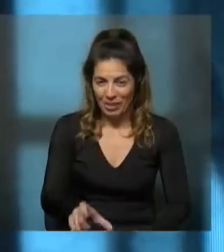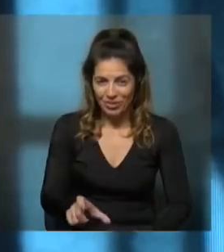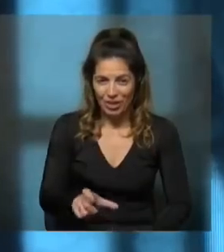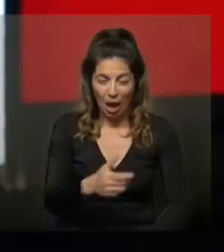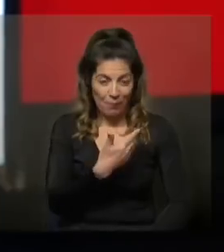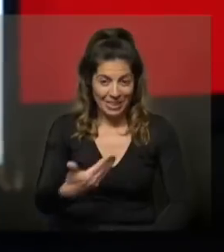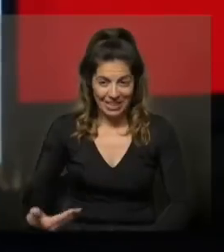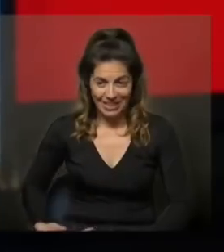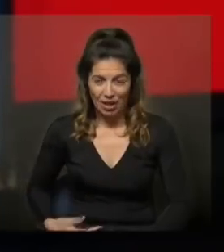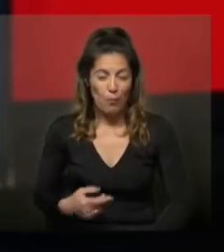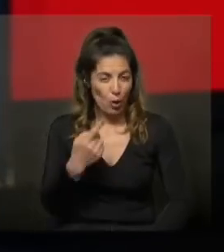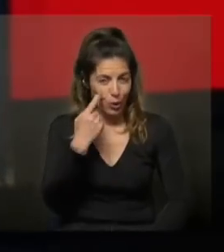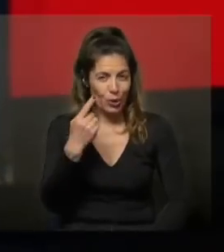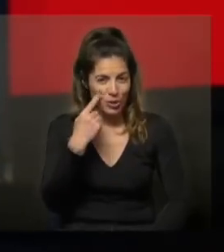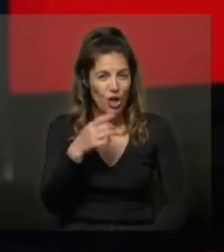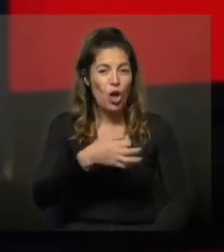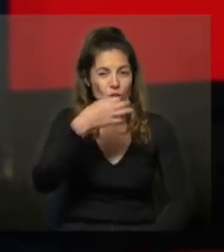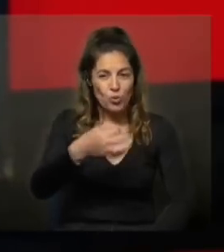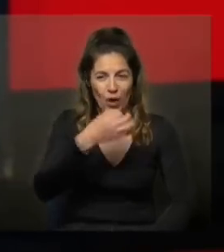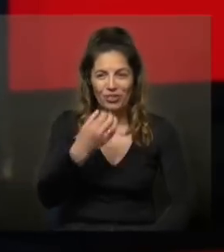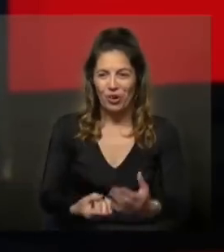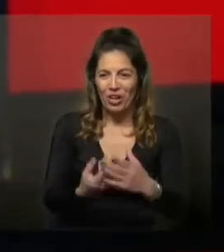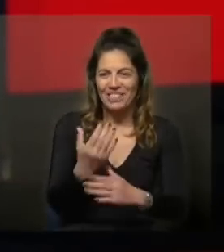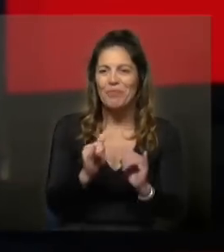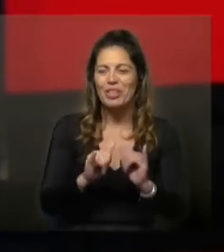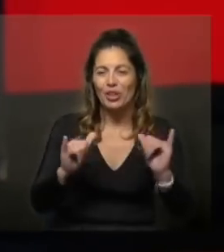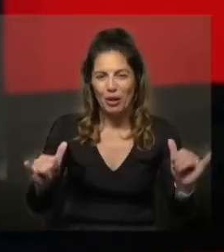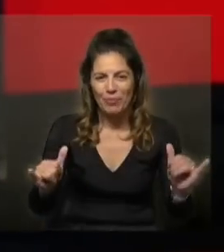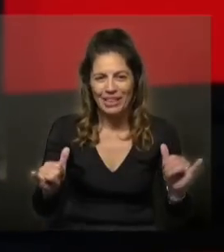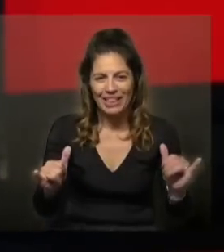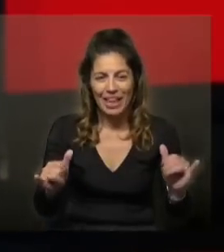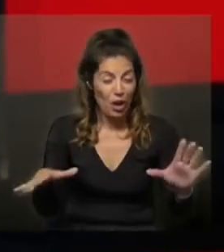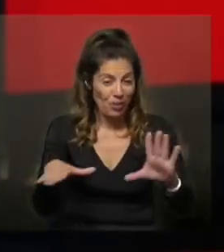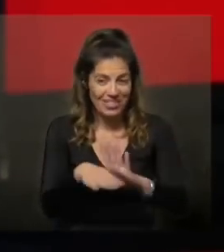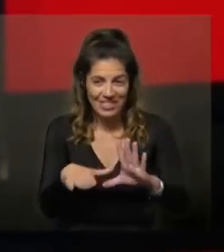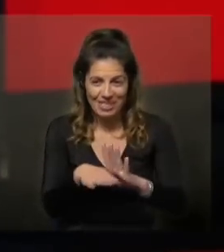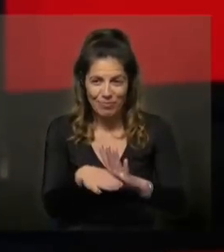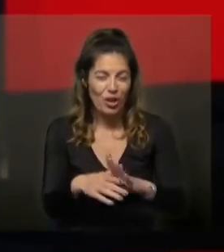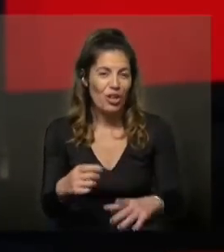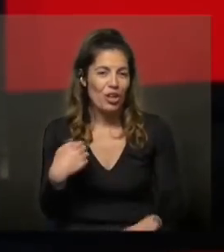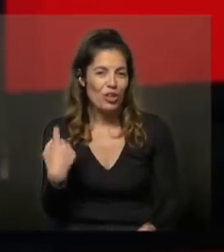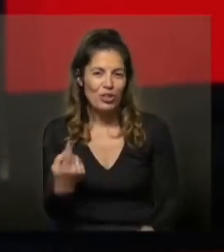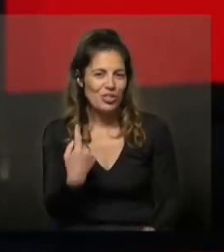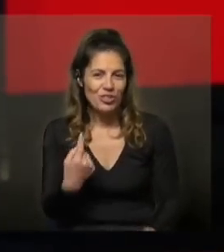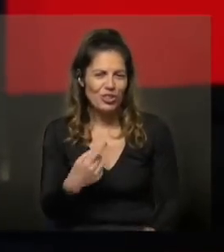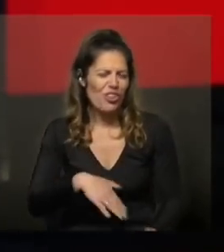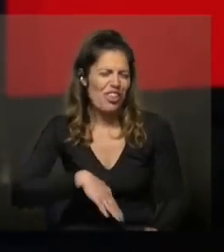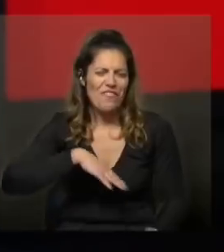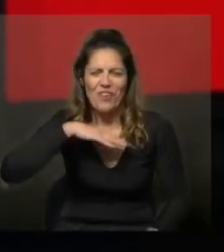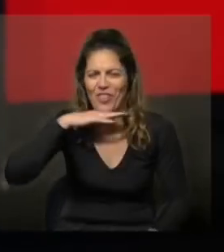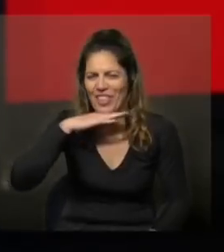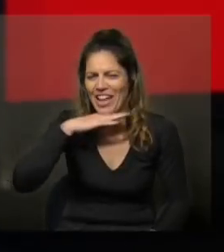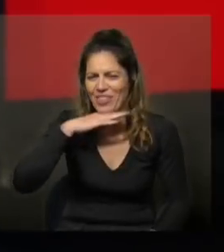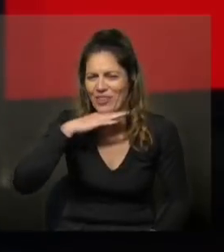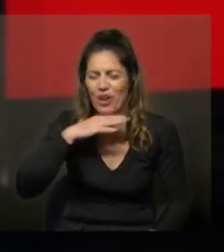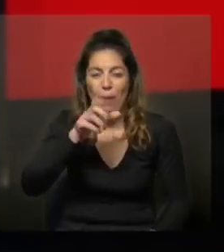conocido que tenía su acto también de lanzamiento de campaña nosotros teníamos no sé cuando estaba desbordado no